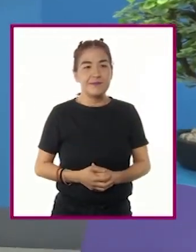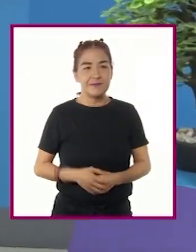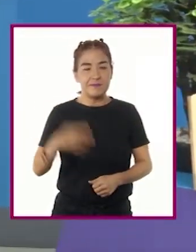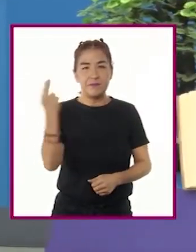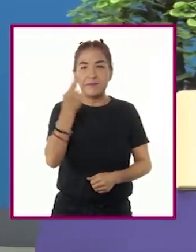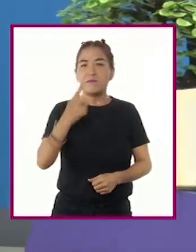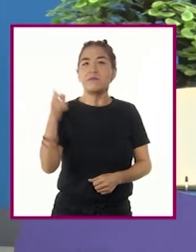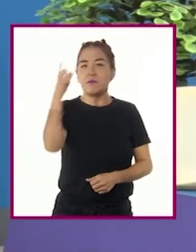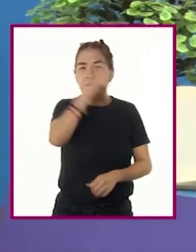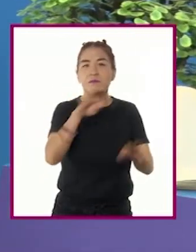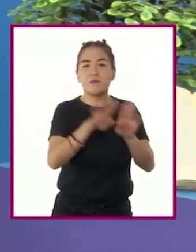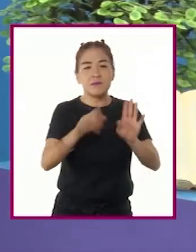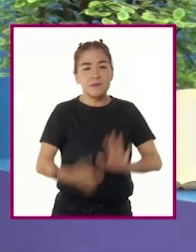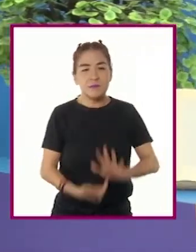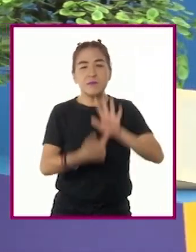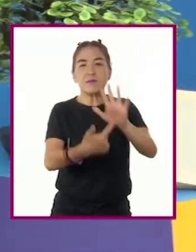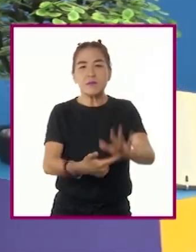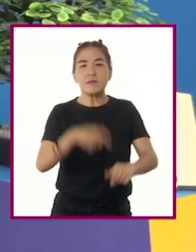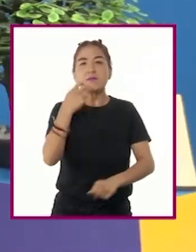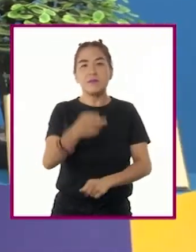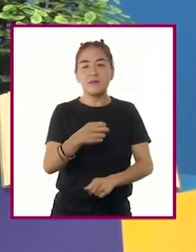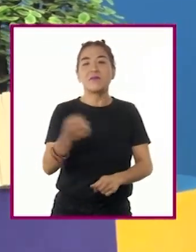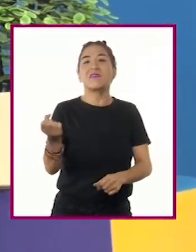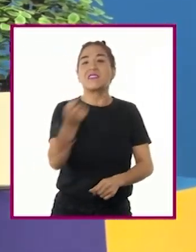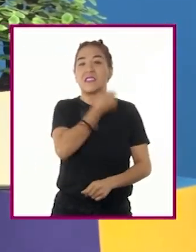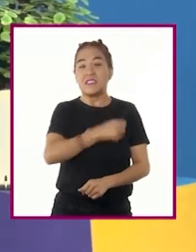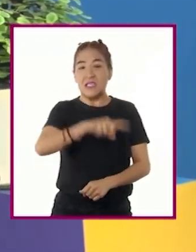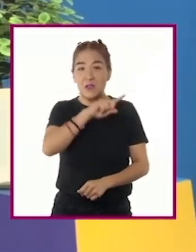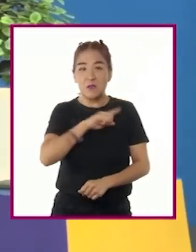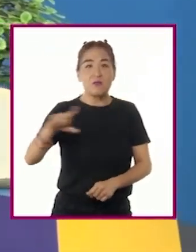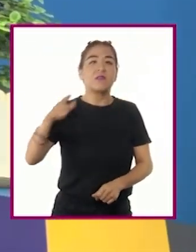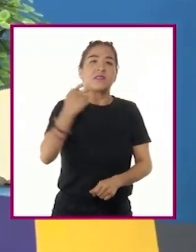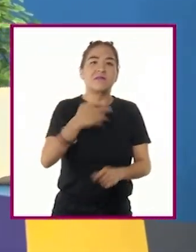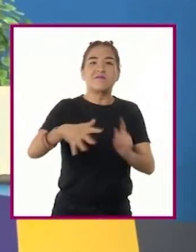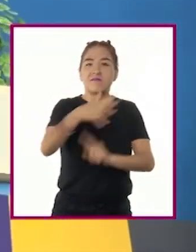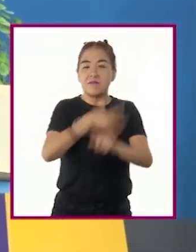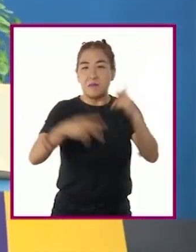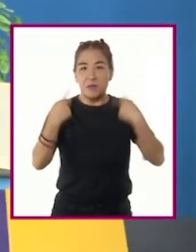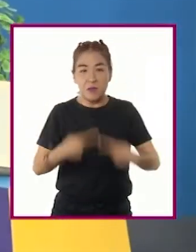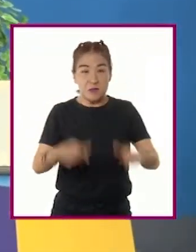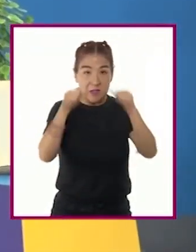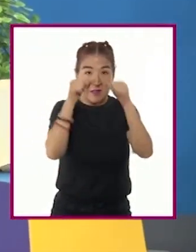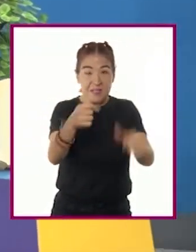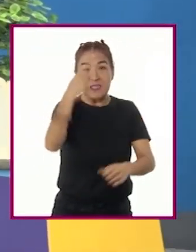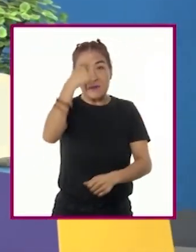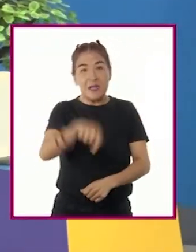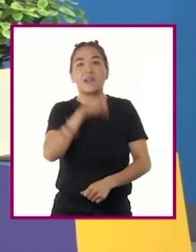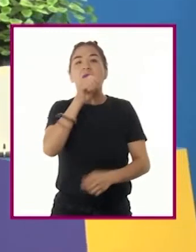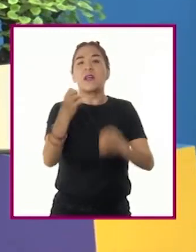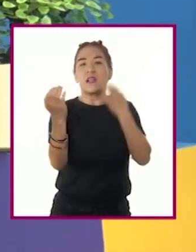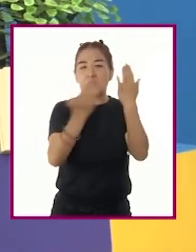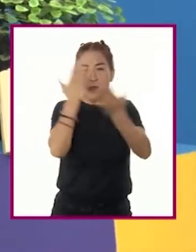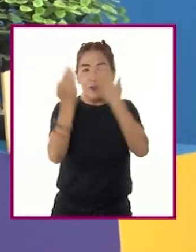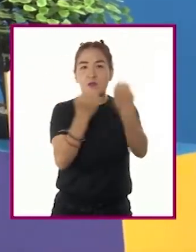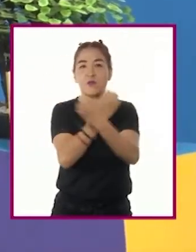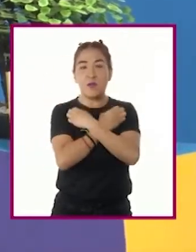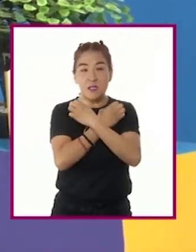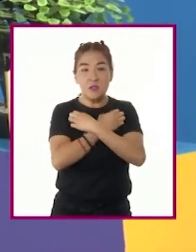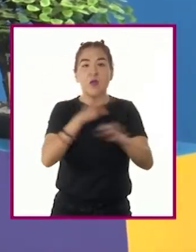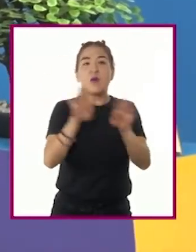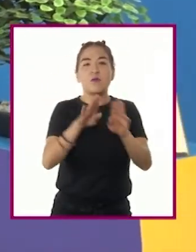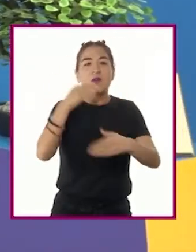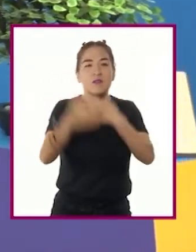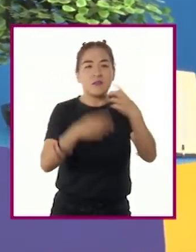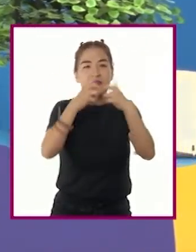Dificultades en la cobertura de los servicios de salud pública, la calidad y acceso a la educación y el desarrollo científico y